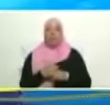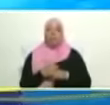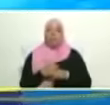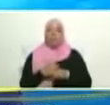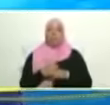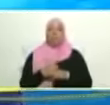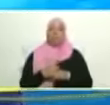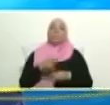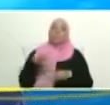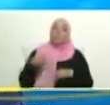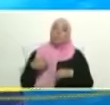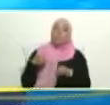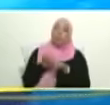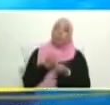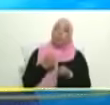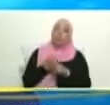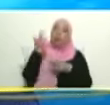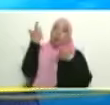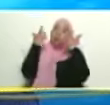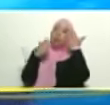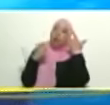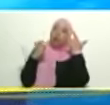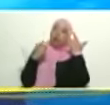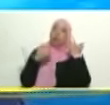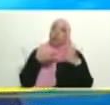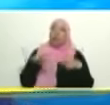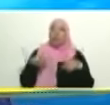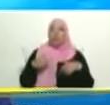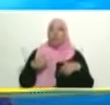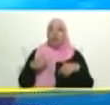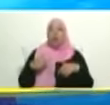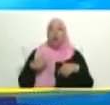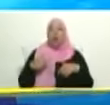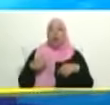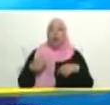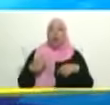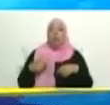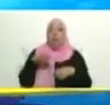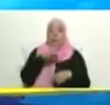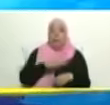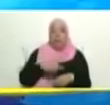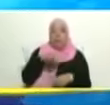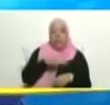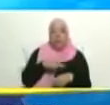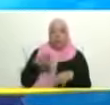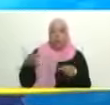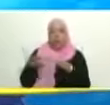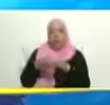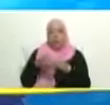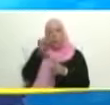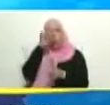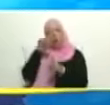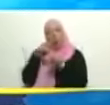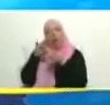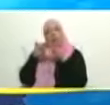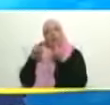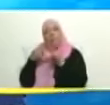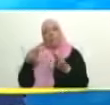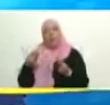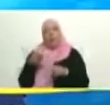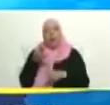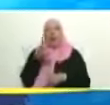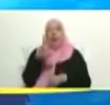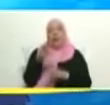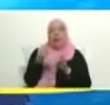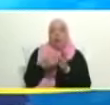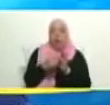decía nuestro comandante supremo Hugo Chávez. Nosotros en la gran misión Cuadrante de Paz estamos alcanzando el hito 3.000 cuadrantes